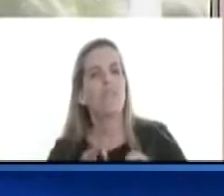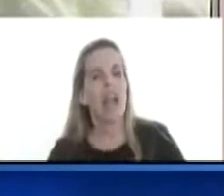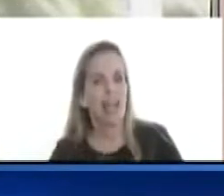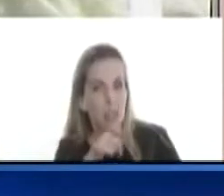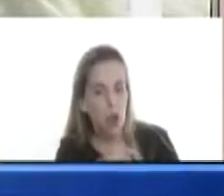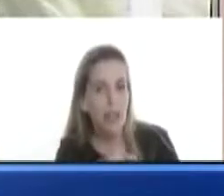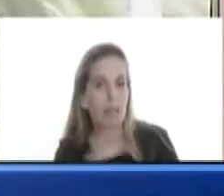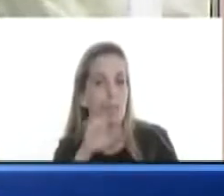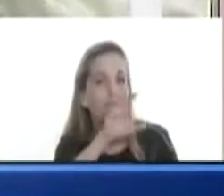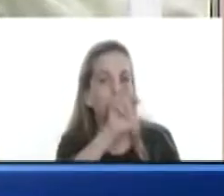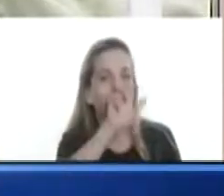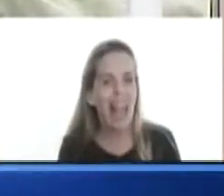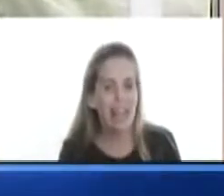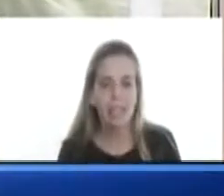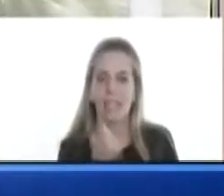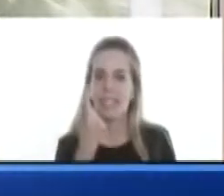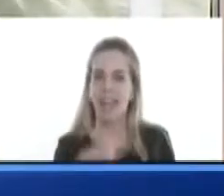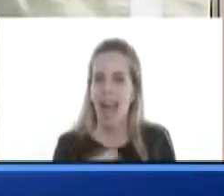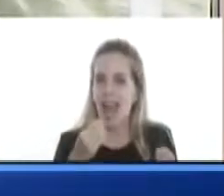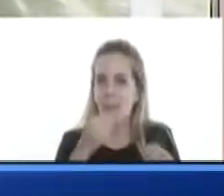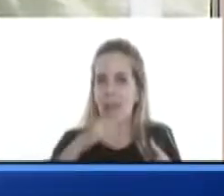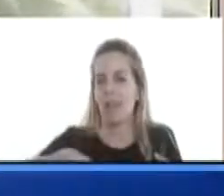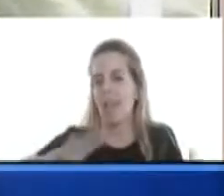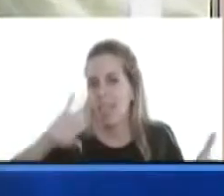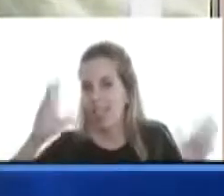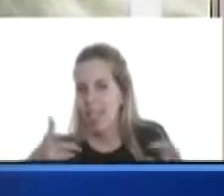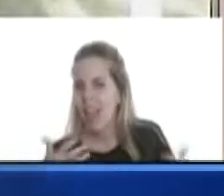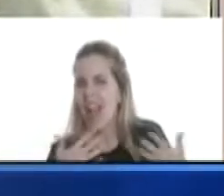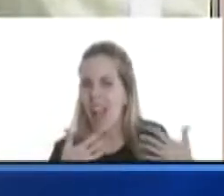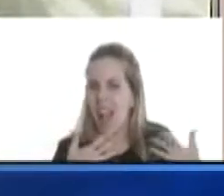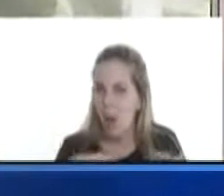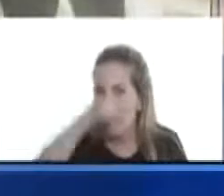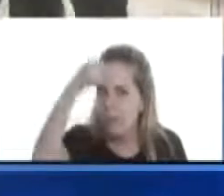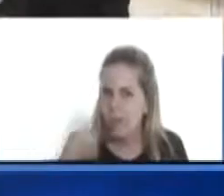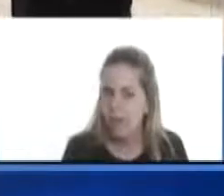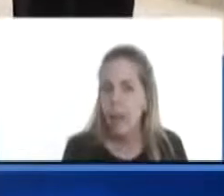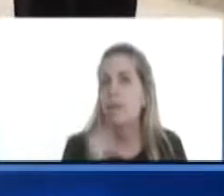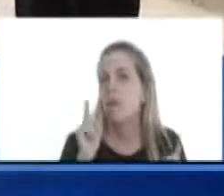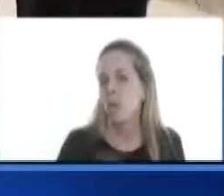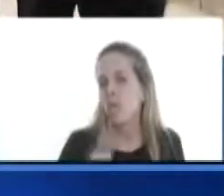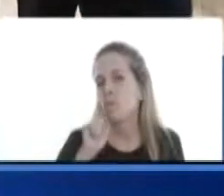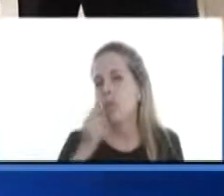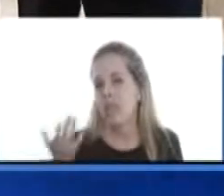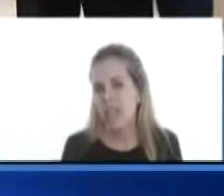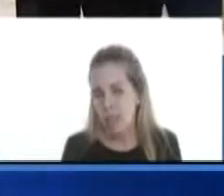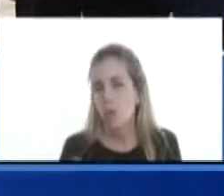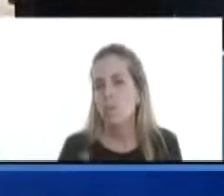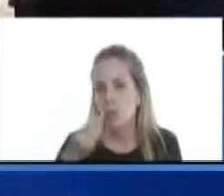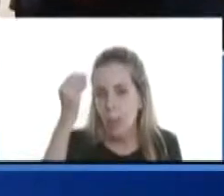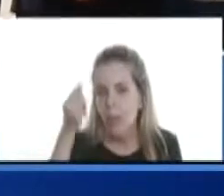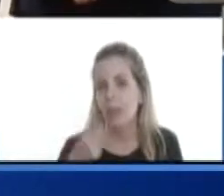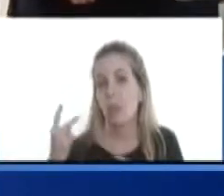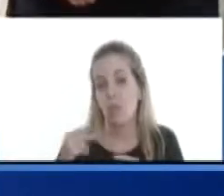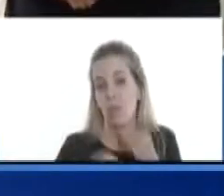poco rara por el calor intenso que La Rioja soporta, pero que era muy lindo. Y muchas veces en muchos de esos